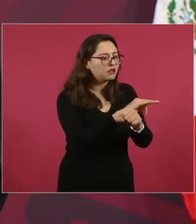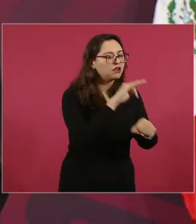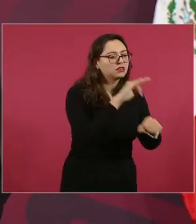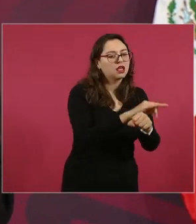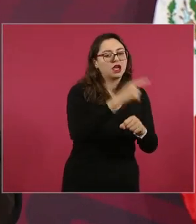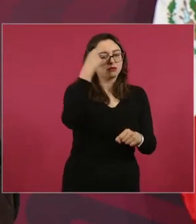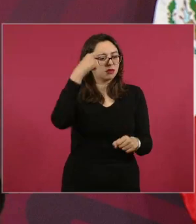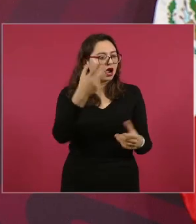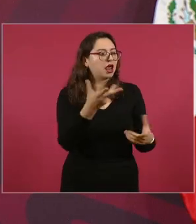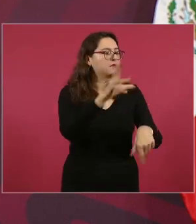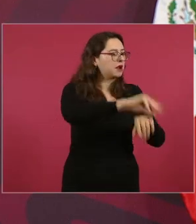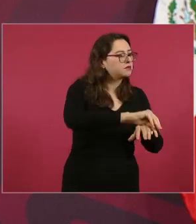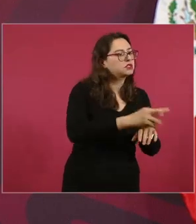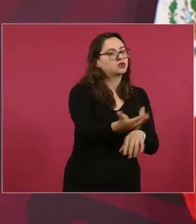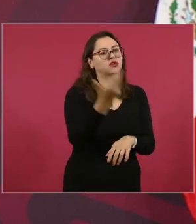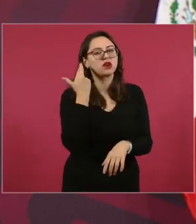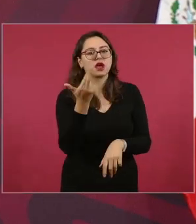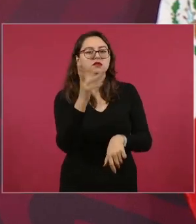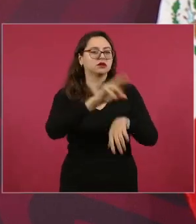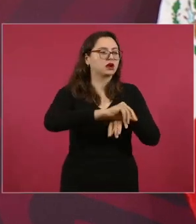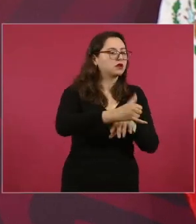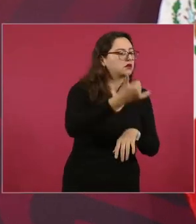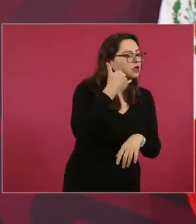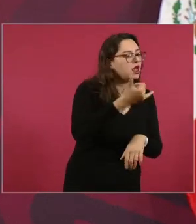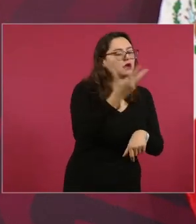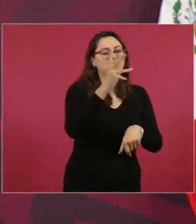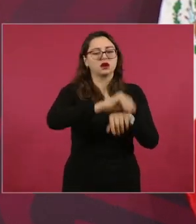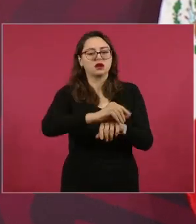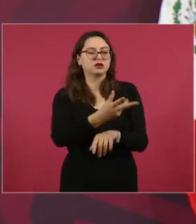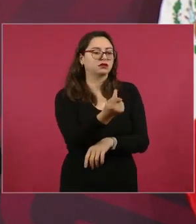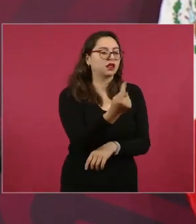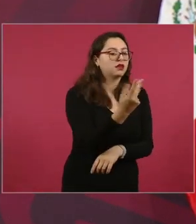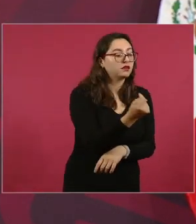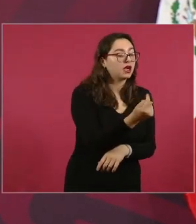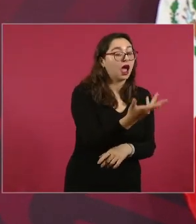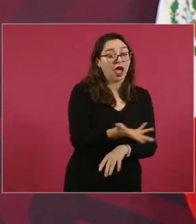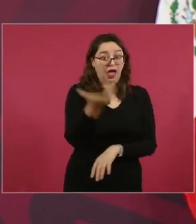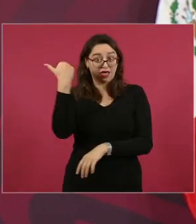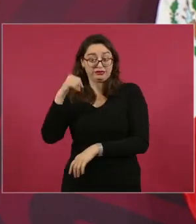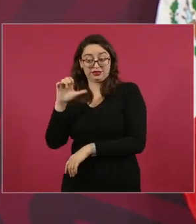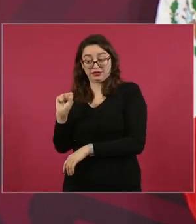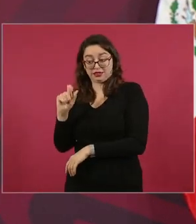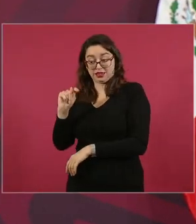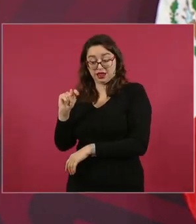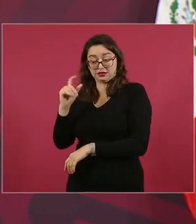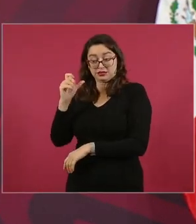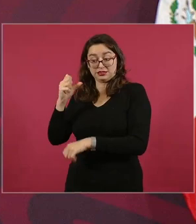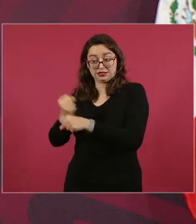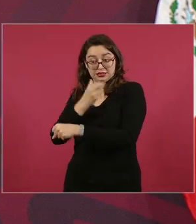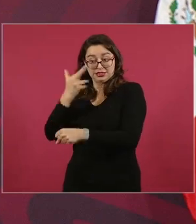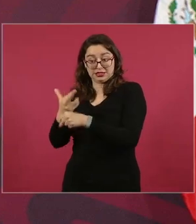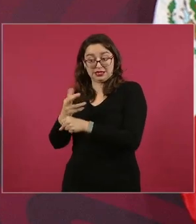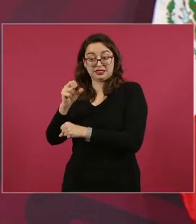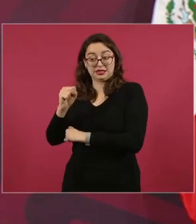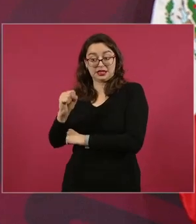radio, con los permisos para televisión, la Secretaría de Comunicaciones. Ya